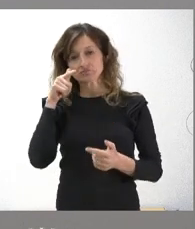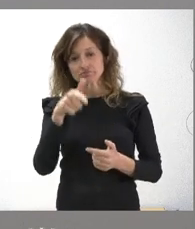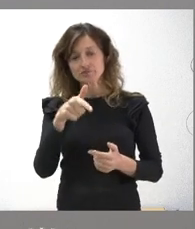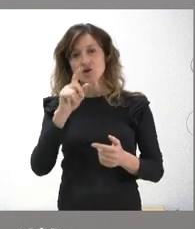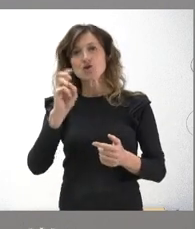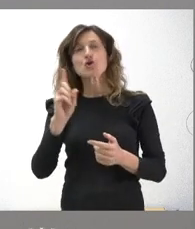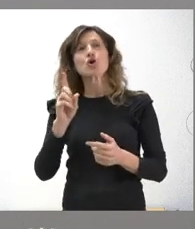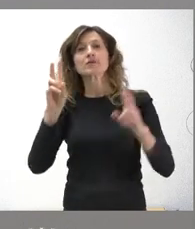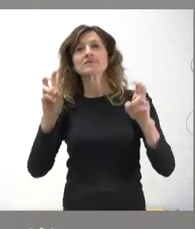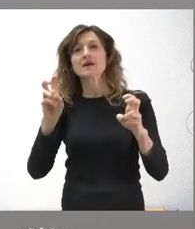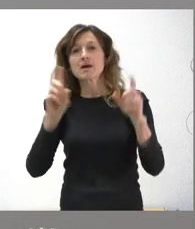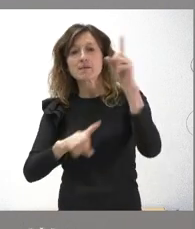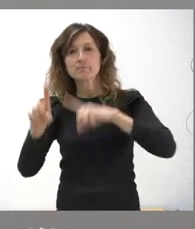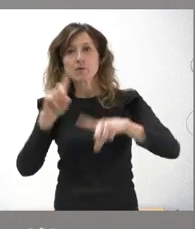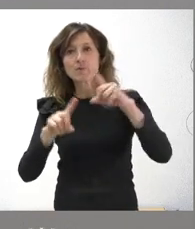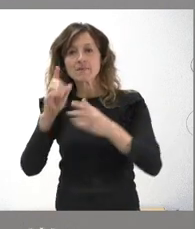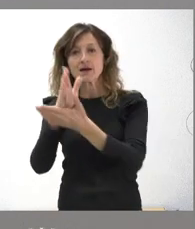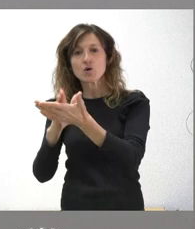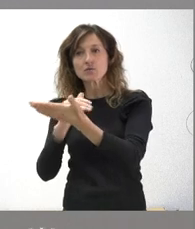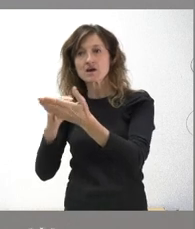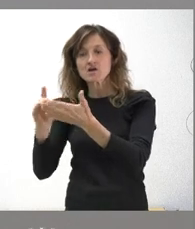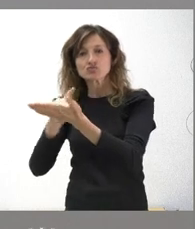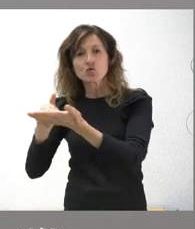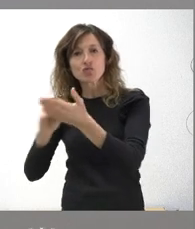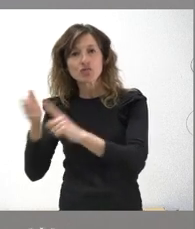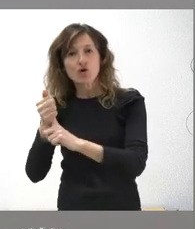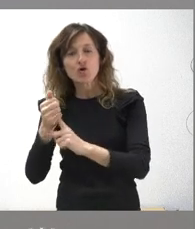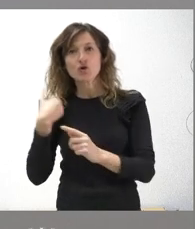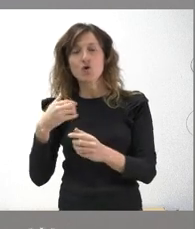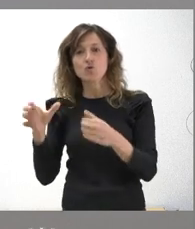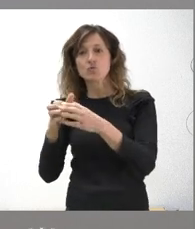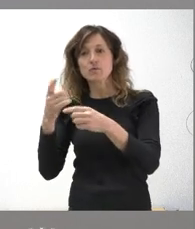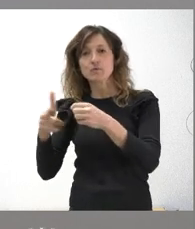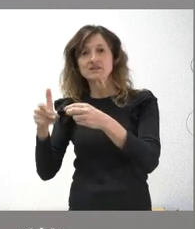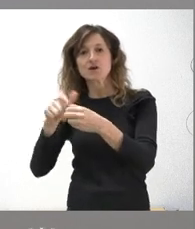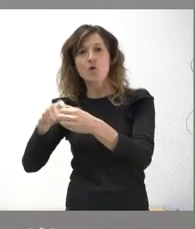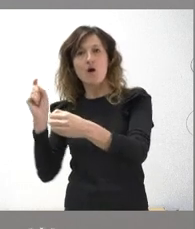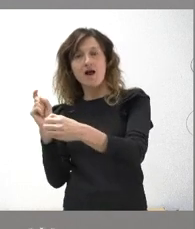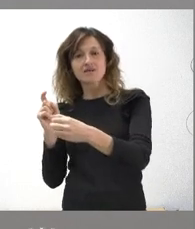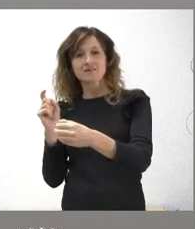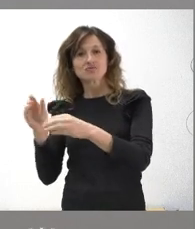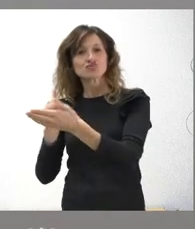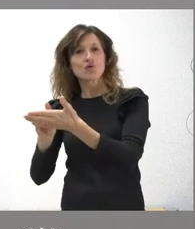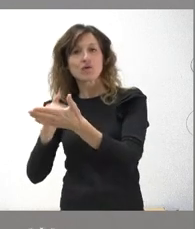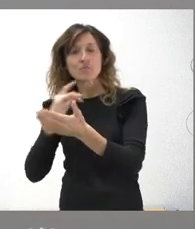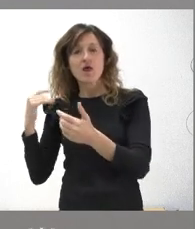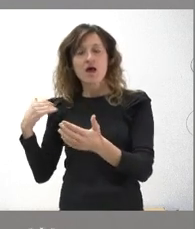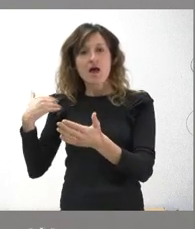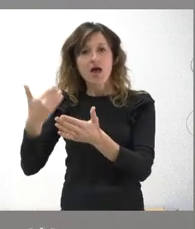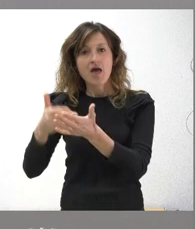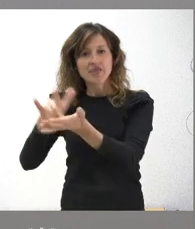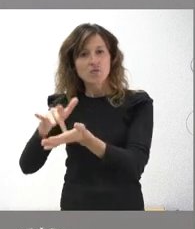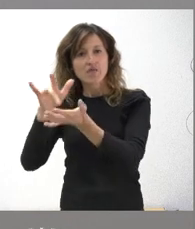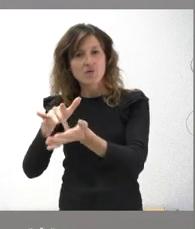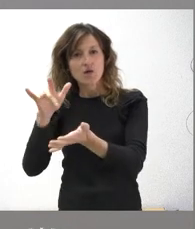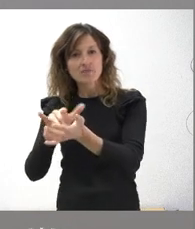solucionar los problemas de una comunidad Autónoma o de unos partidos separatistas Simplemente porque han venido endeudando por